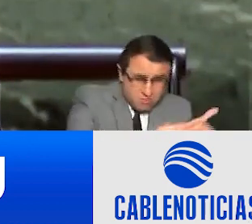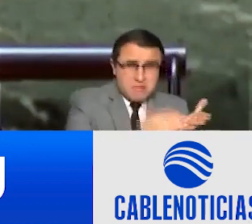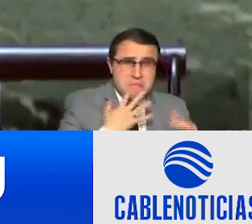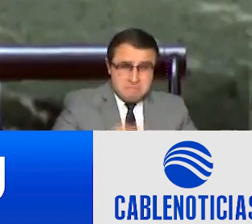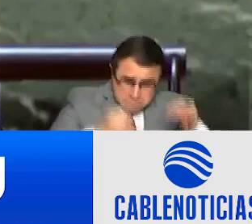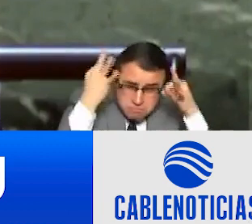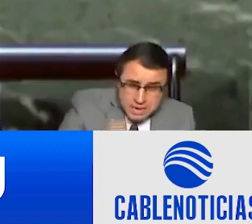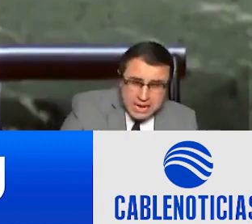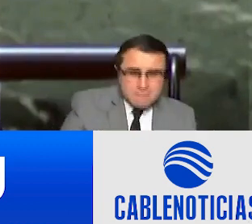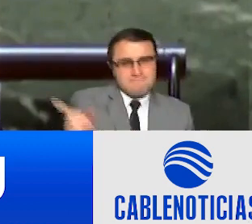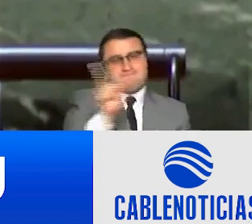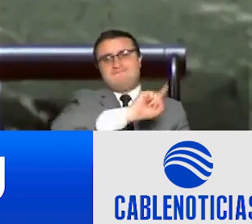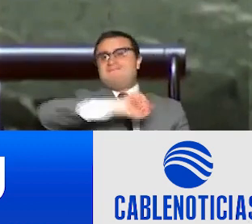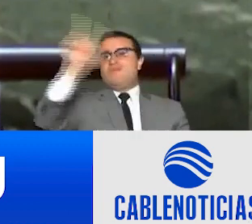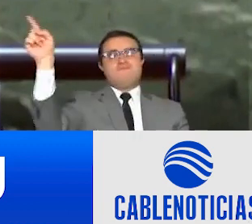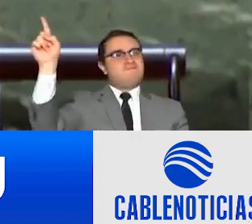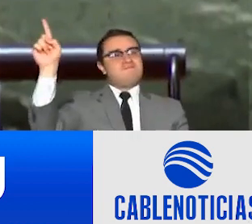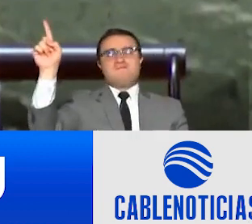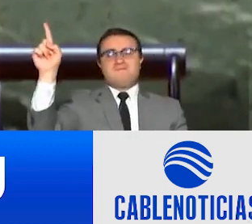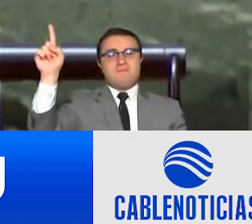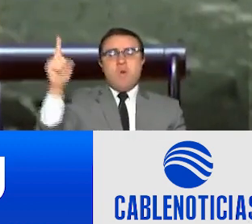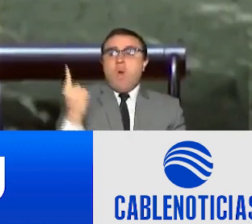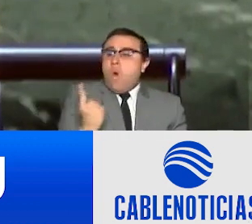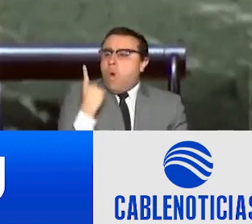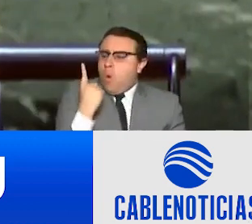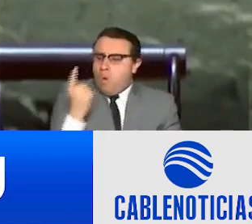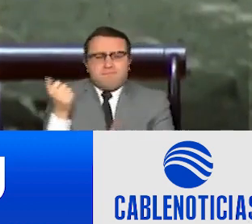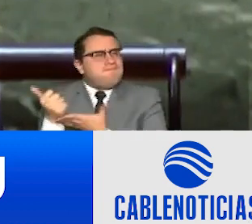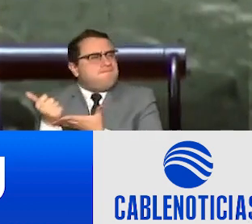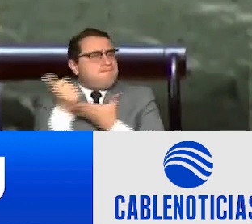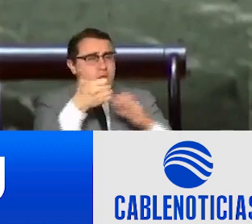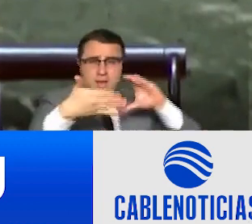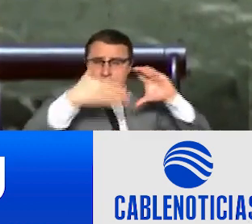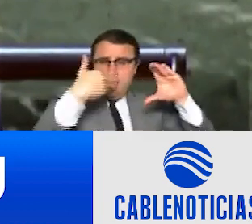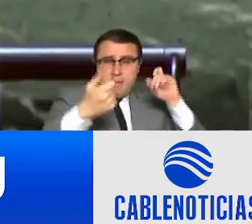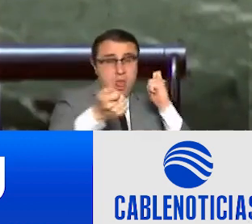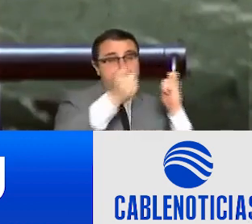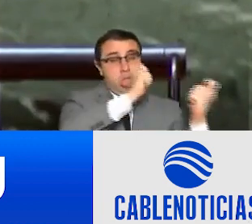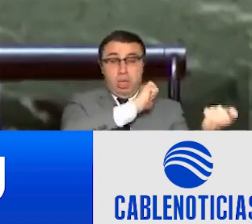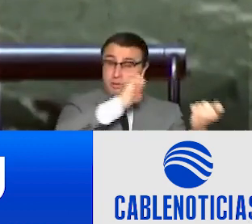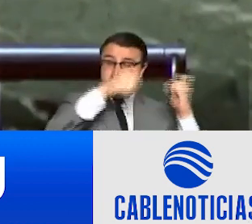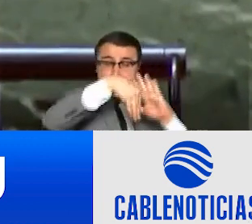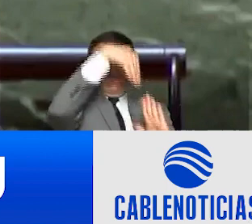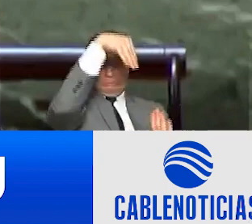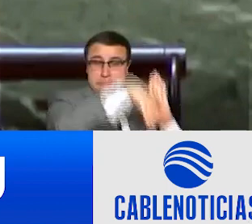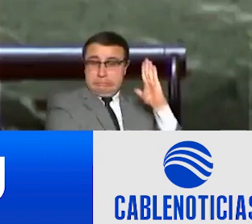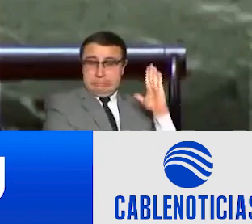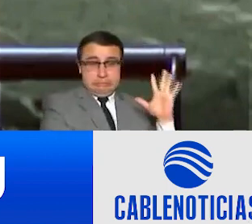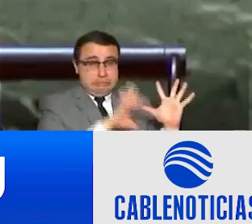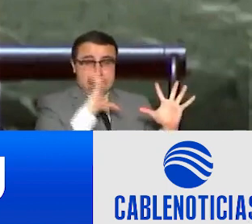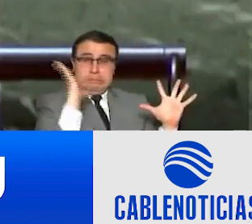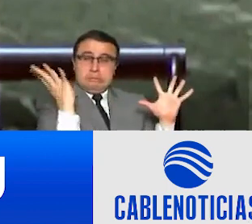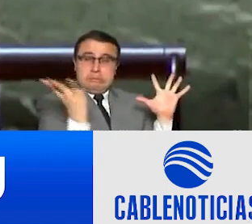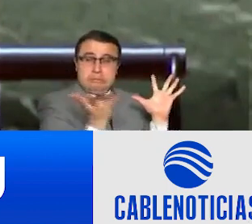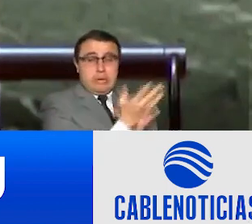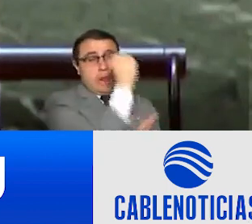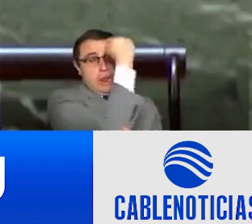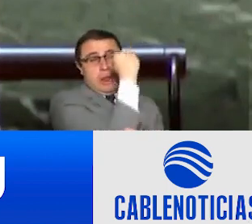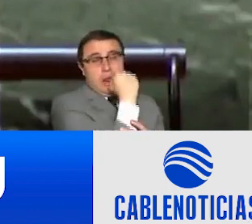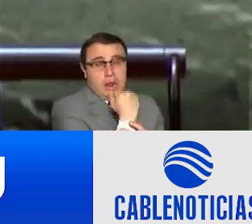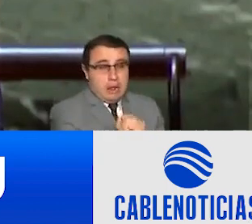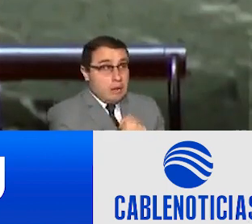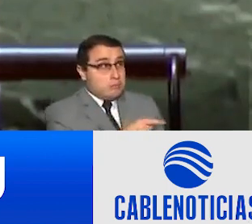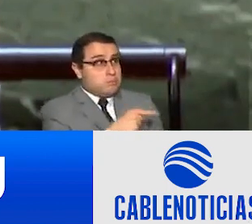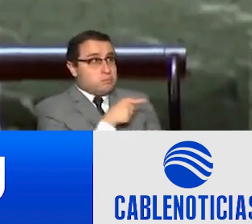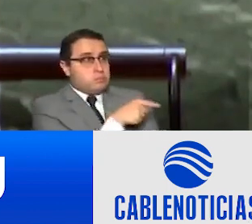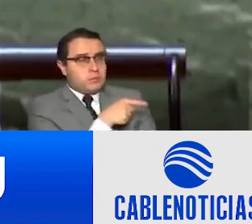La única manera de solucionar la crisis climática que aqueja a la humanidad, una de las